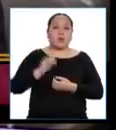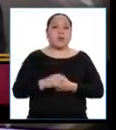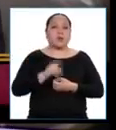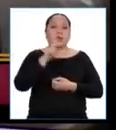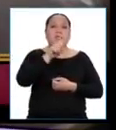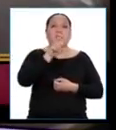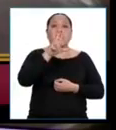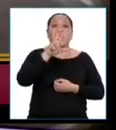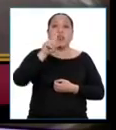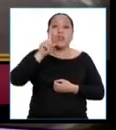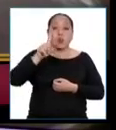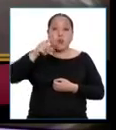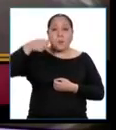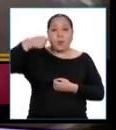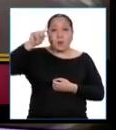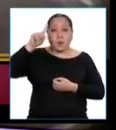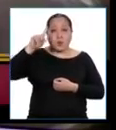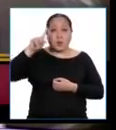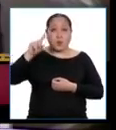131 millones.